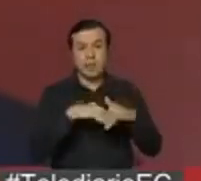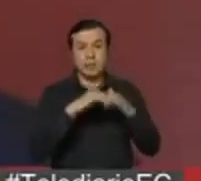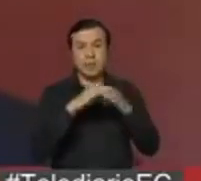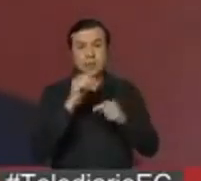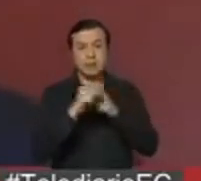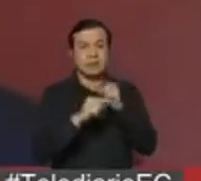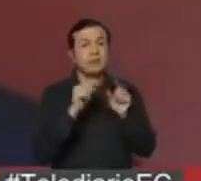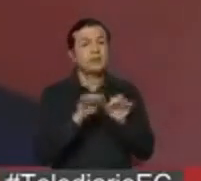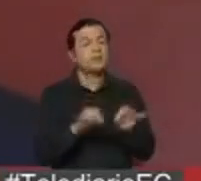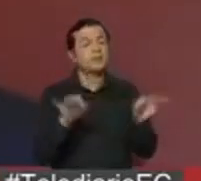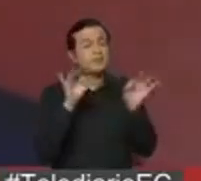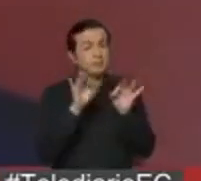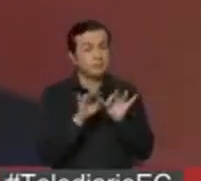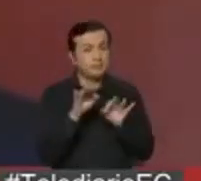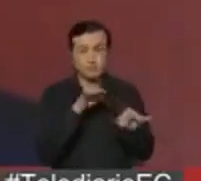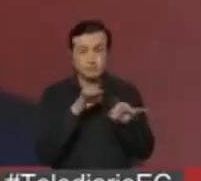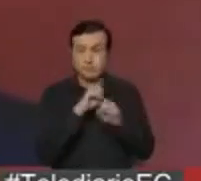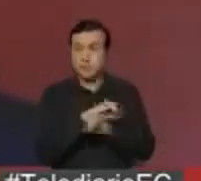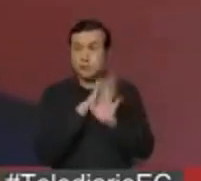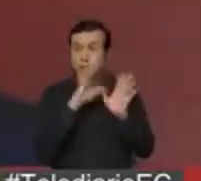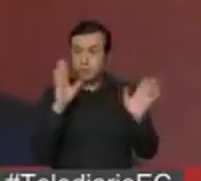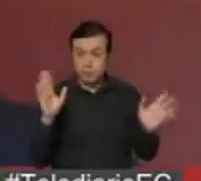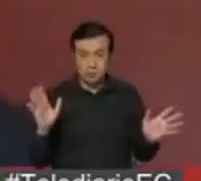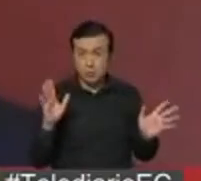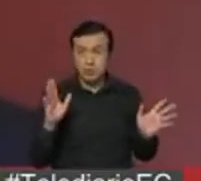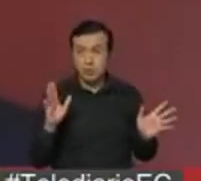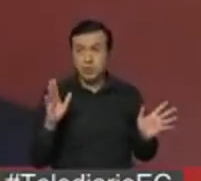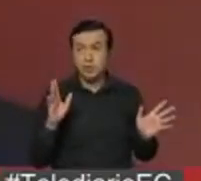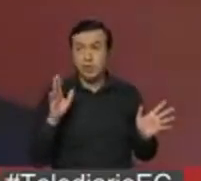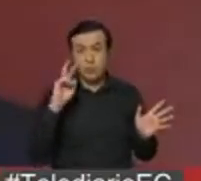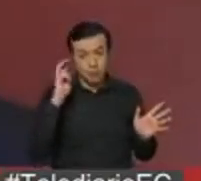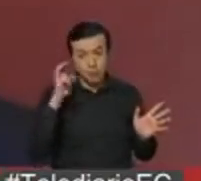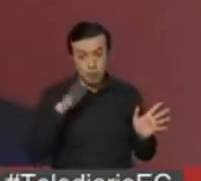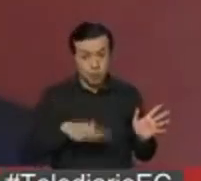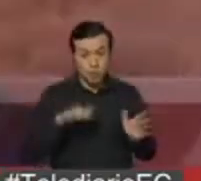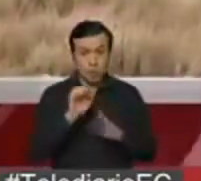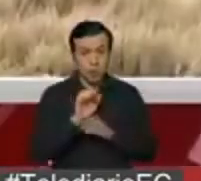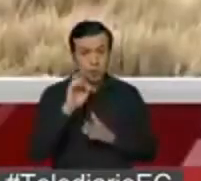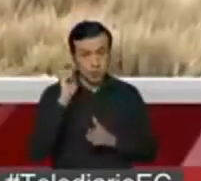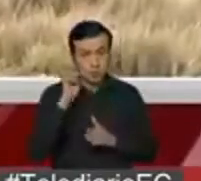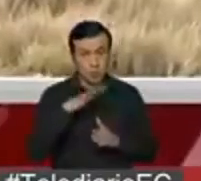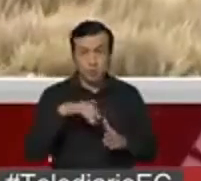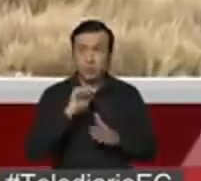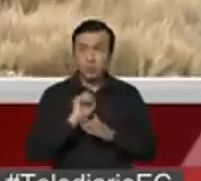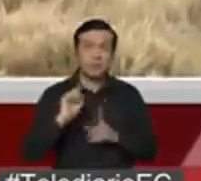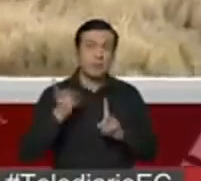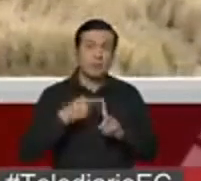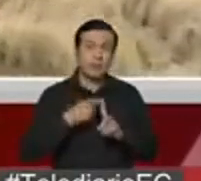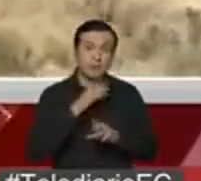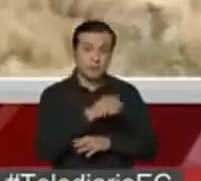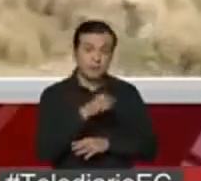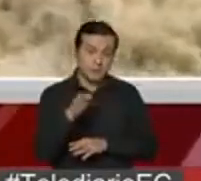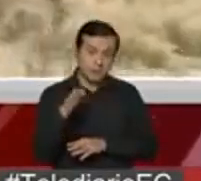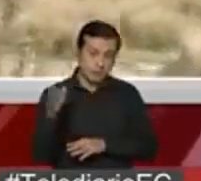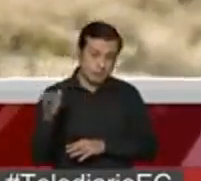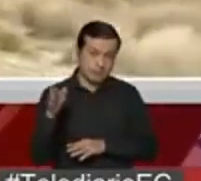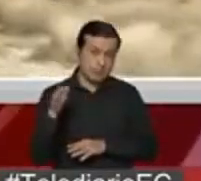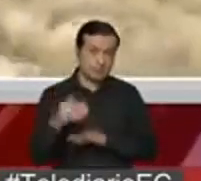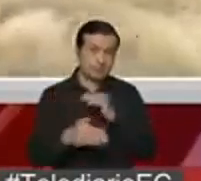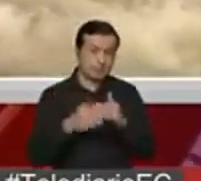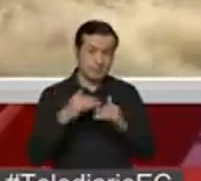muy importante. Pero, insisto, esto será para el turismo doméstico, que va a ser el primero que se reactive. Pero mientras se